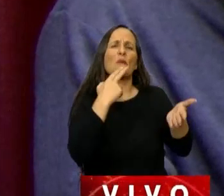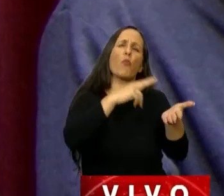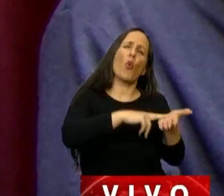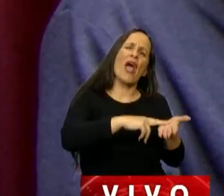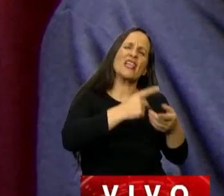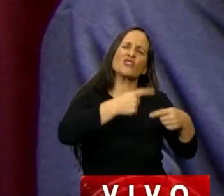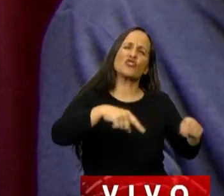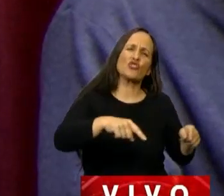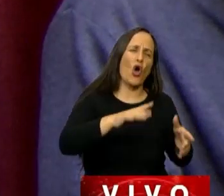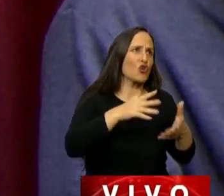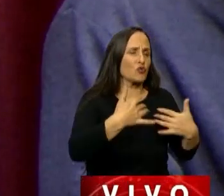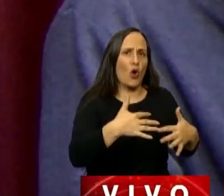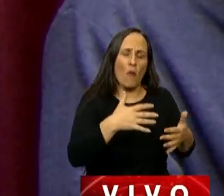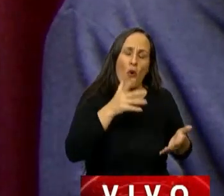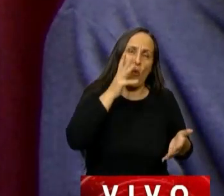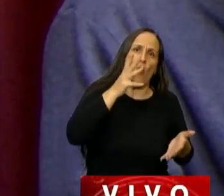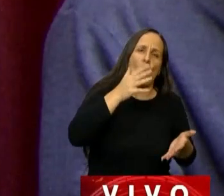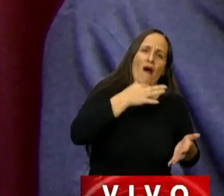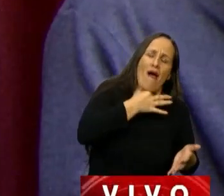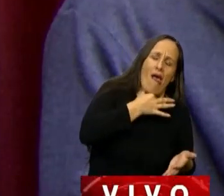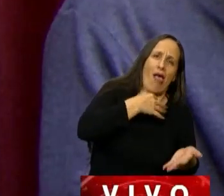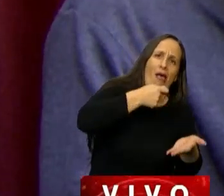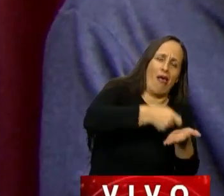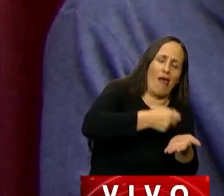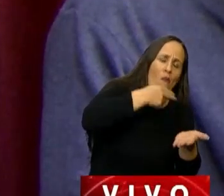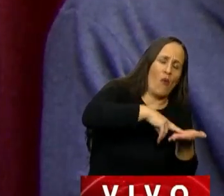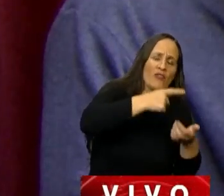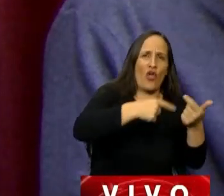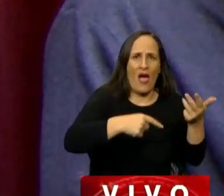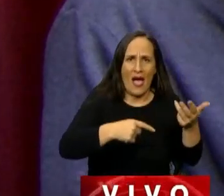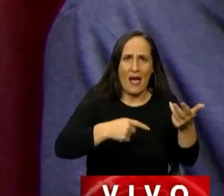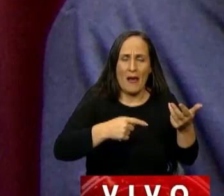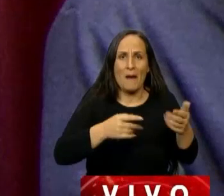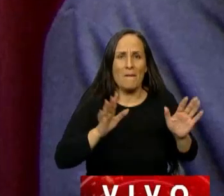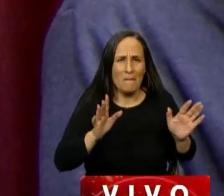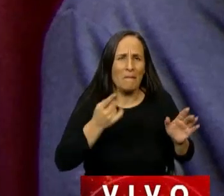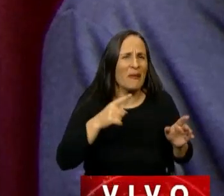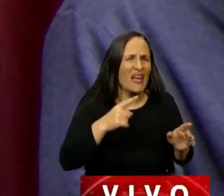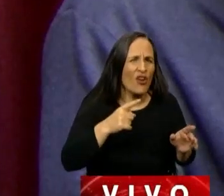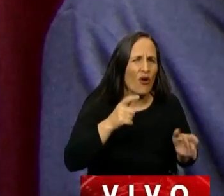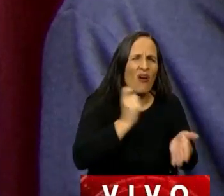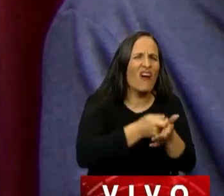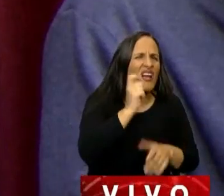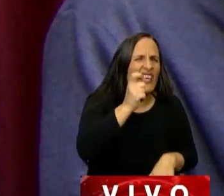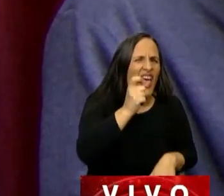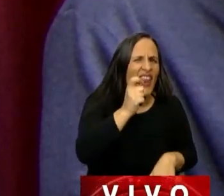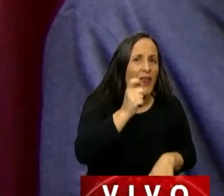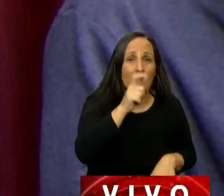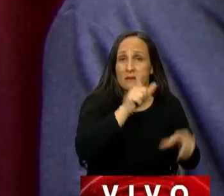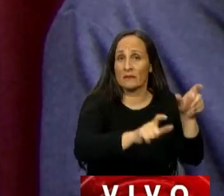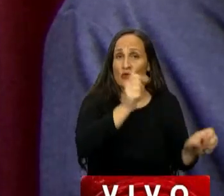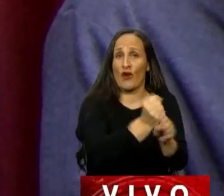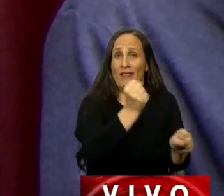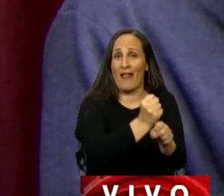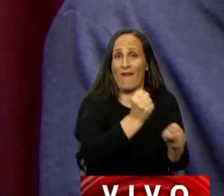lo regresivo que es el sistema impositivo. Y fíjese que la mayor carga recae sobre las mayorías trabajadoras